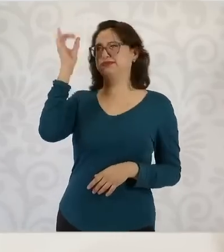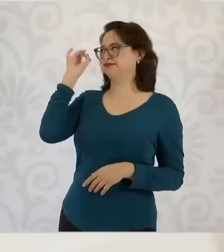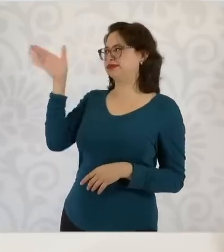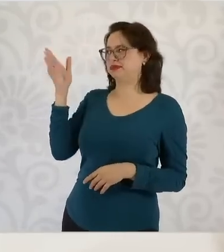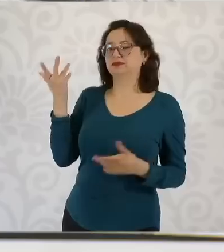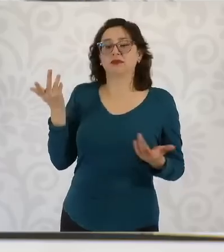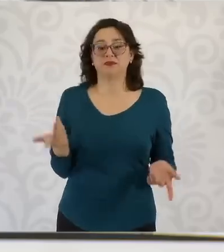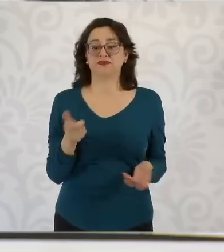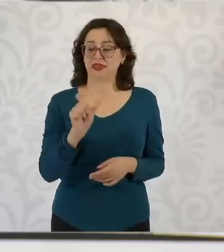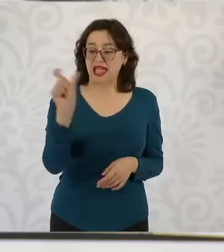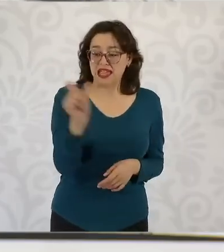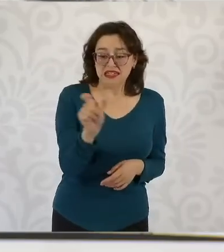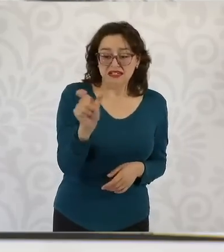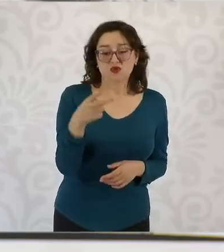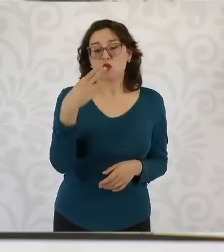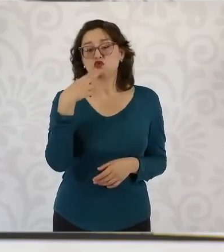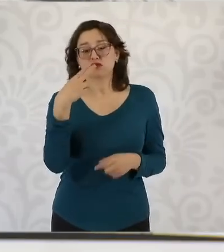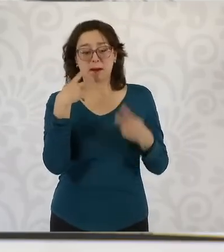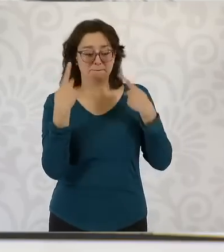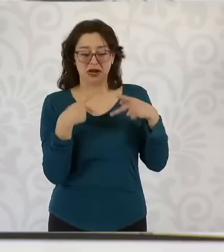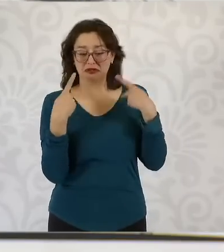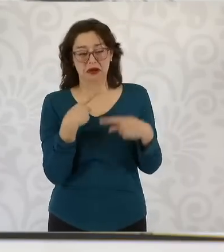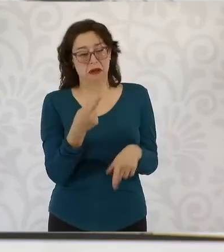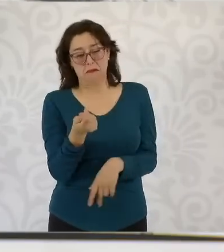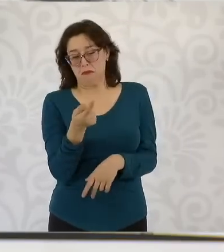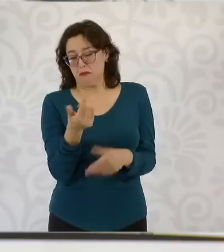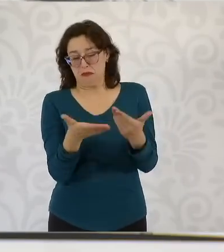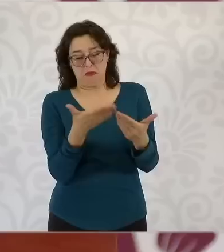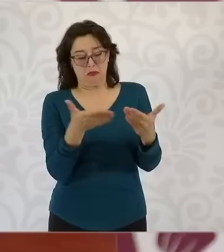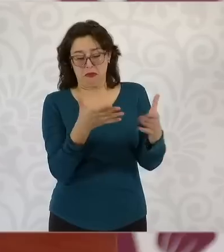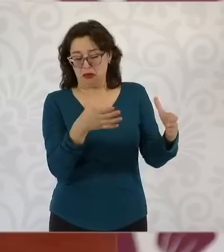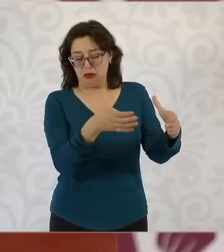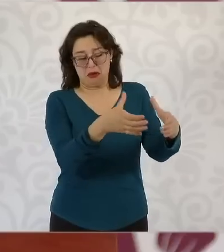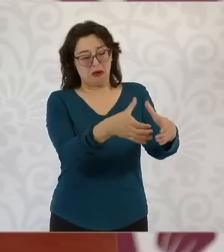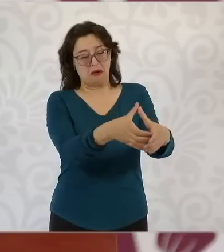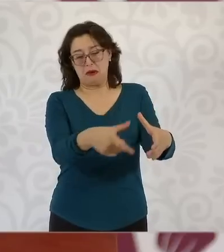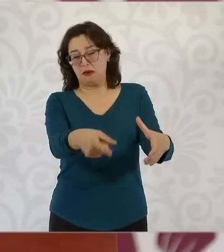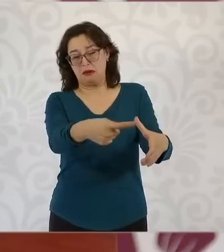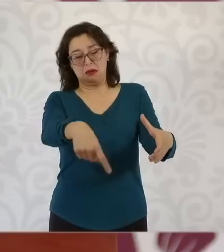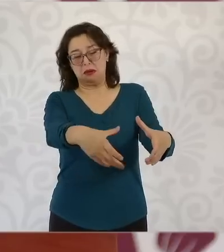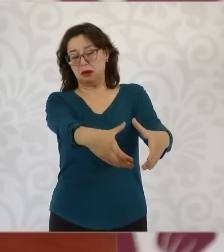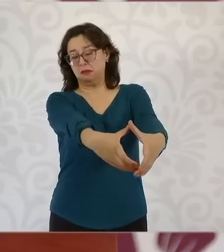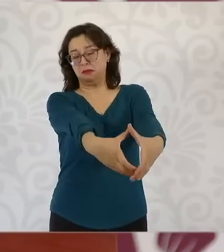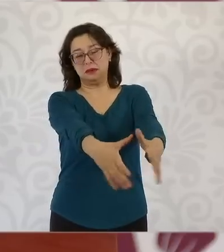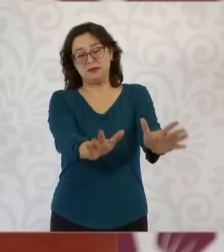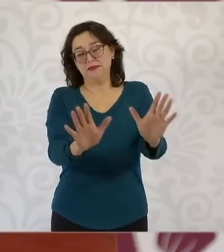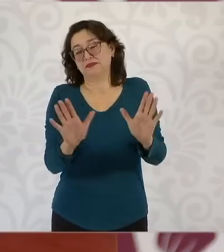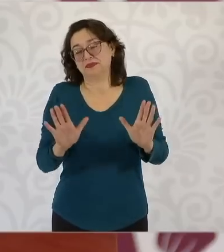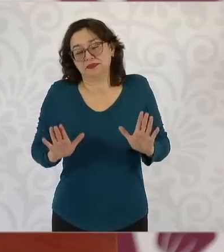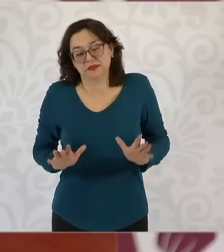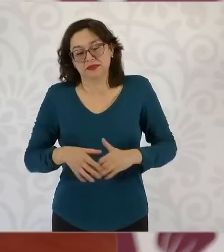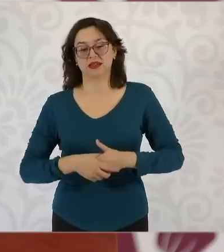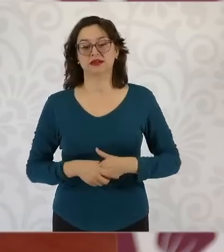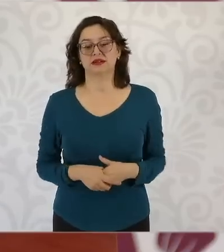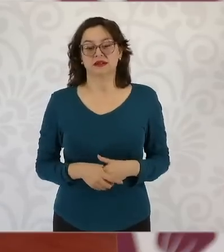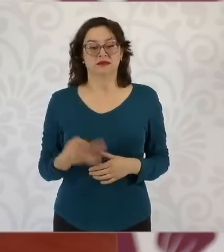para un sector muy pequeñito. Luego hay quien está muy obsesionado con esas tendencias y en